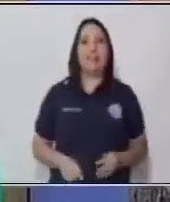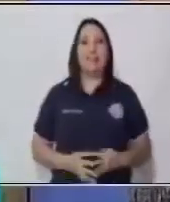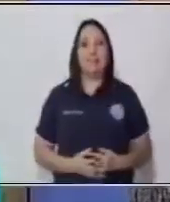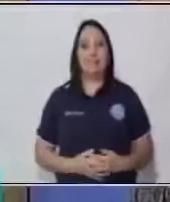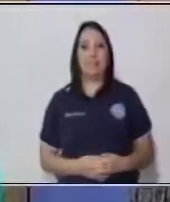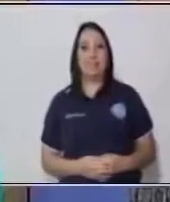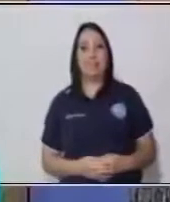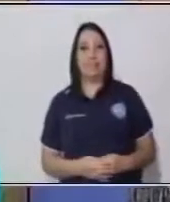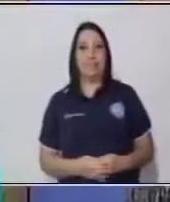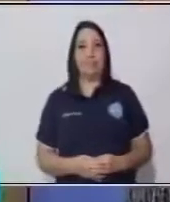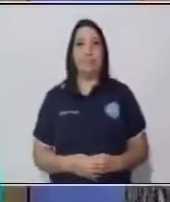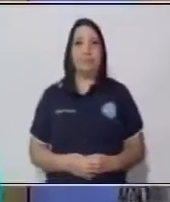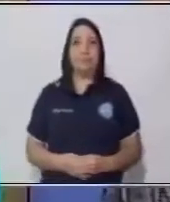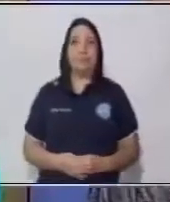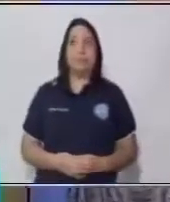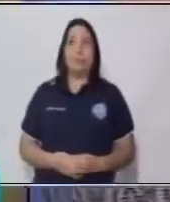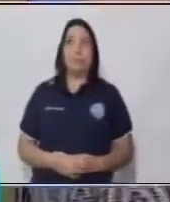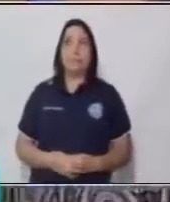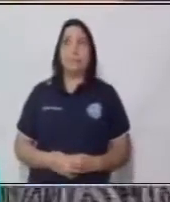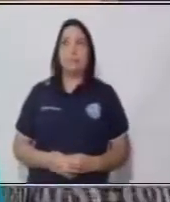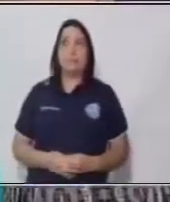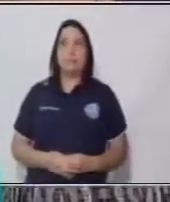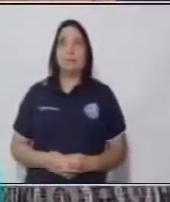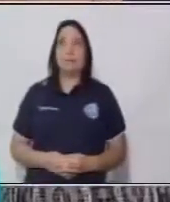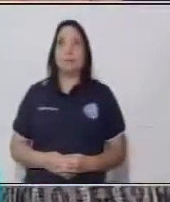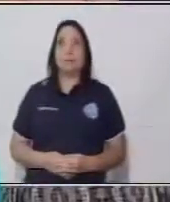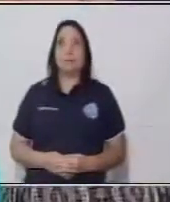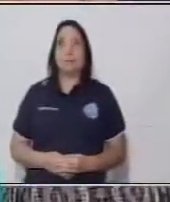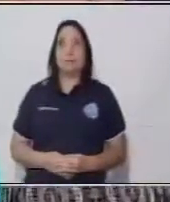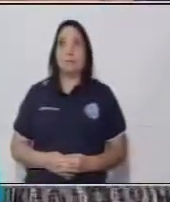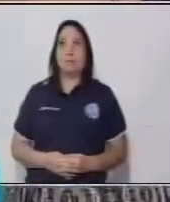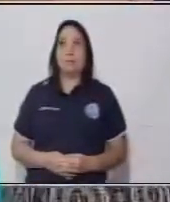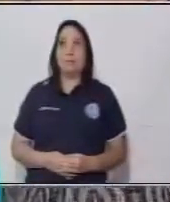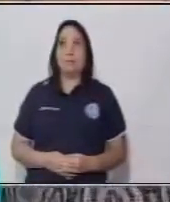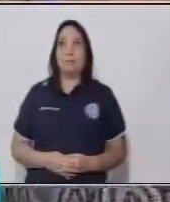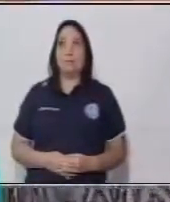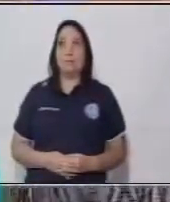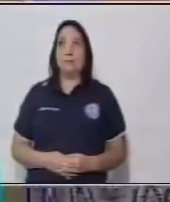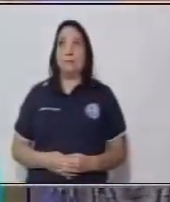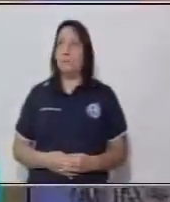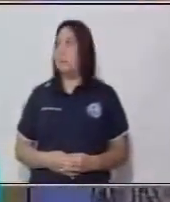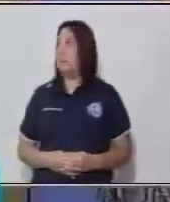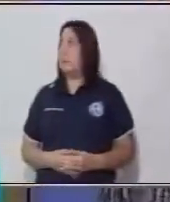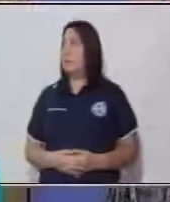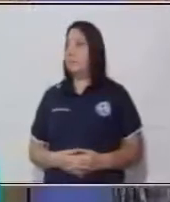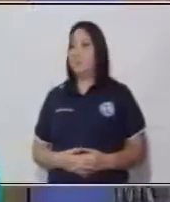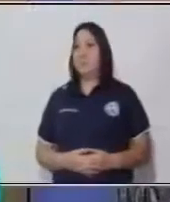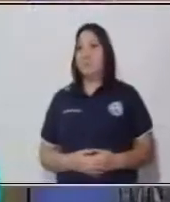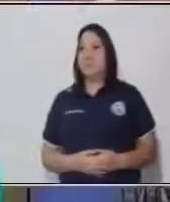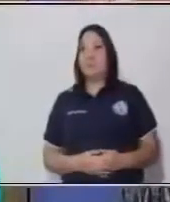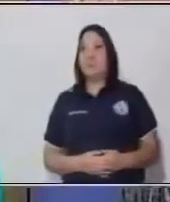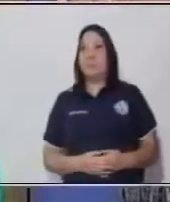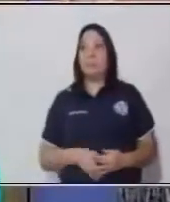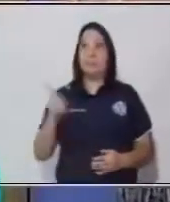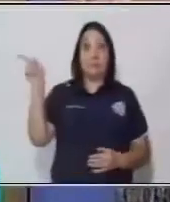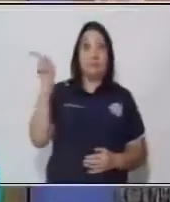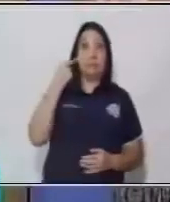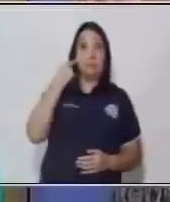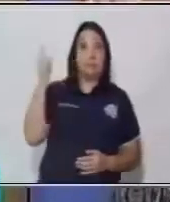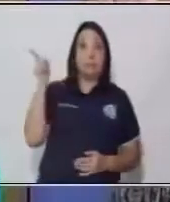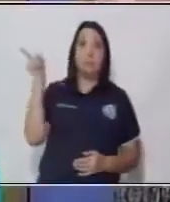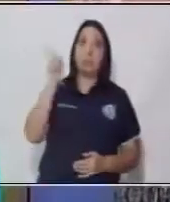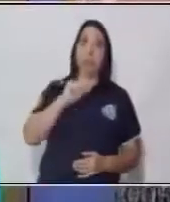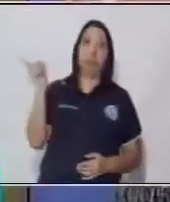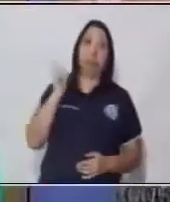imagen que es parecida. Bueno, vamos a ver si está acá. Y quiero que me acompañen.